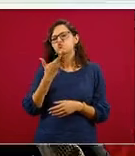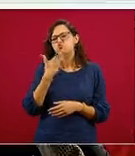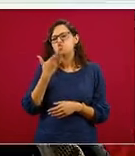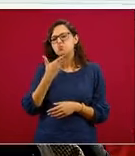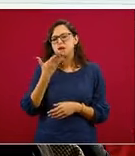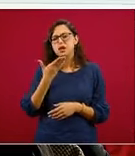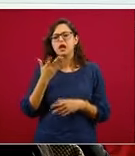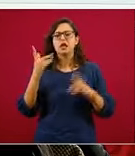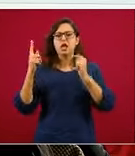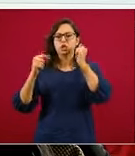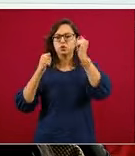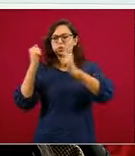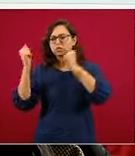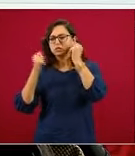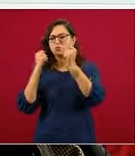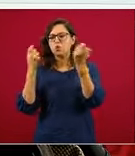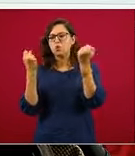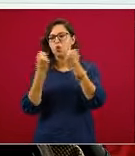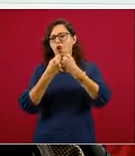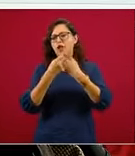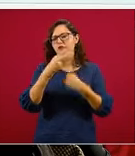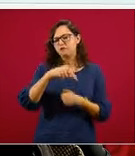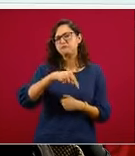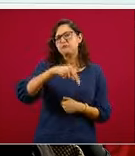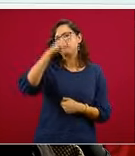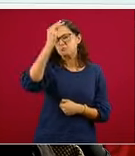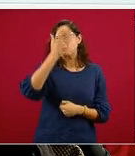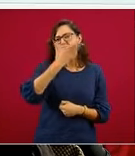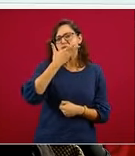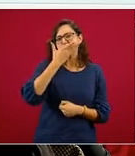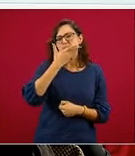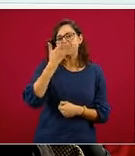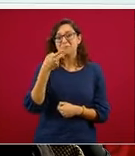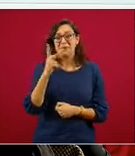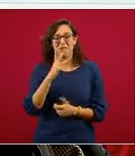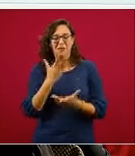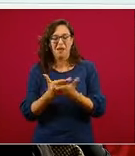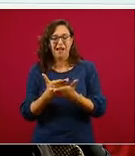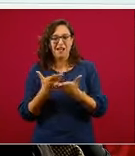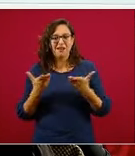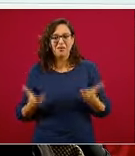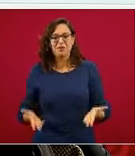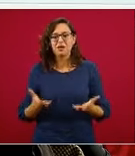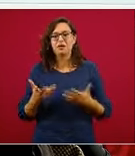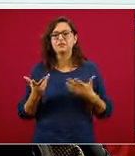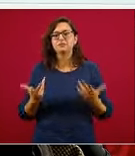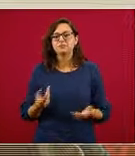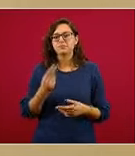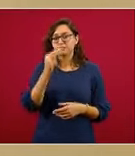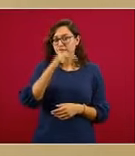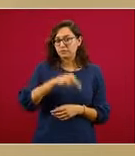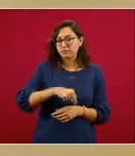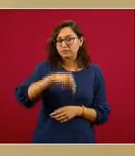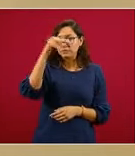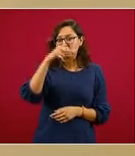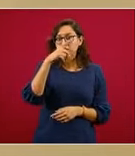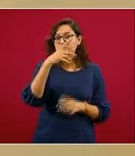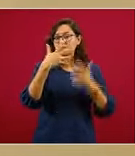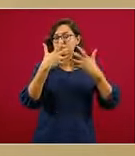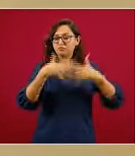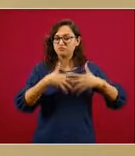de la frontera norte, pero el día de hoy, con cierta inquietud, hemos visto que en el norte del país, en donde hay